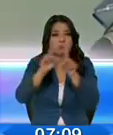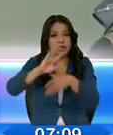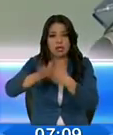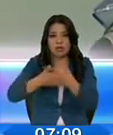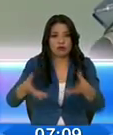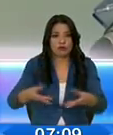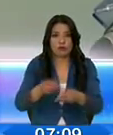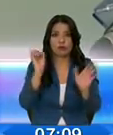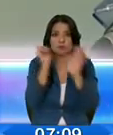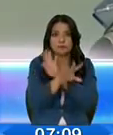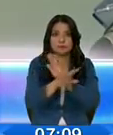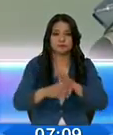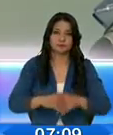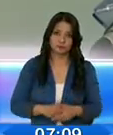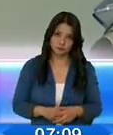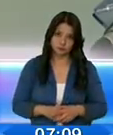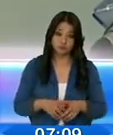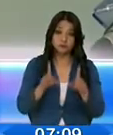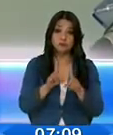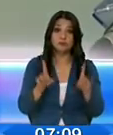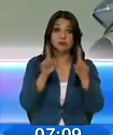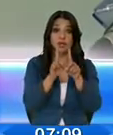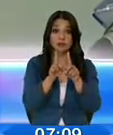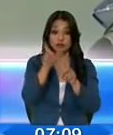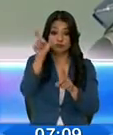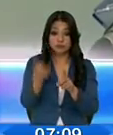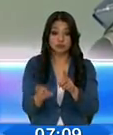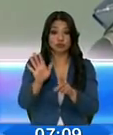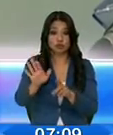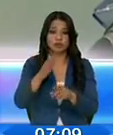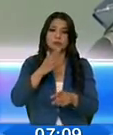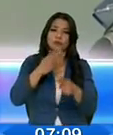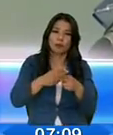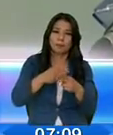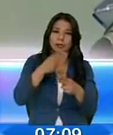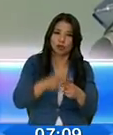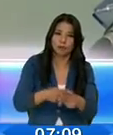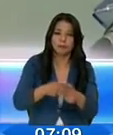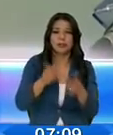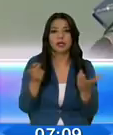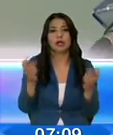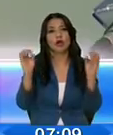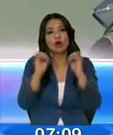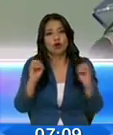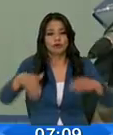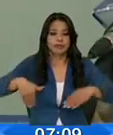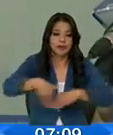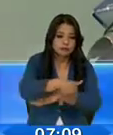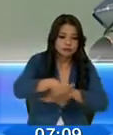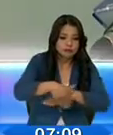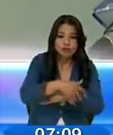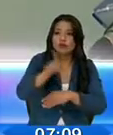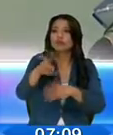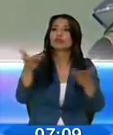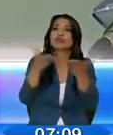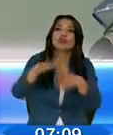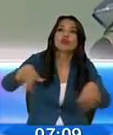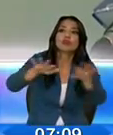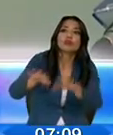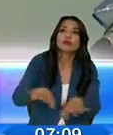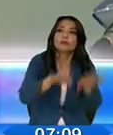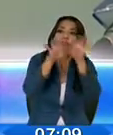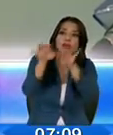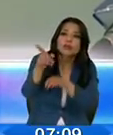otros. No se registran los datos personales de los denunciantes ni tampoco las IPS, es decir, las direcciones de donde fueron o donde